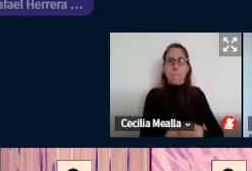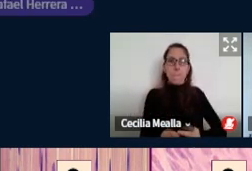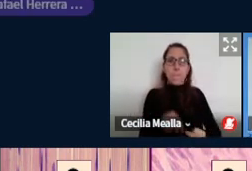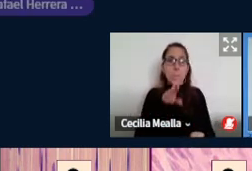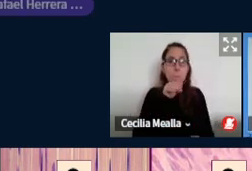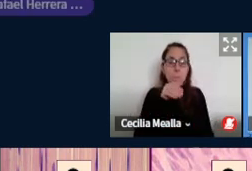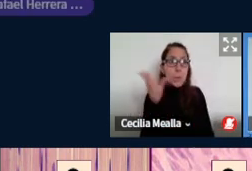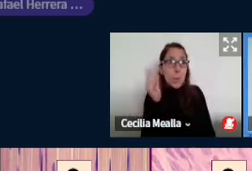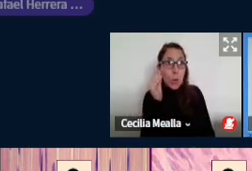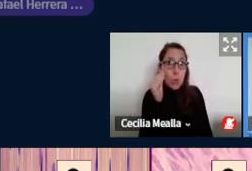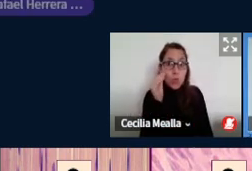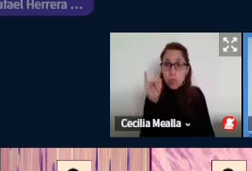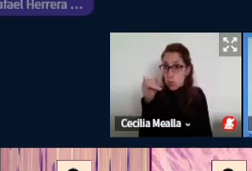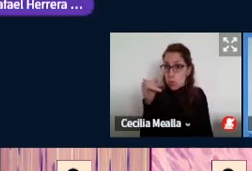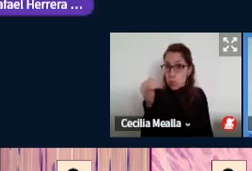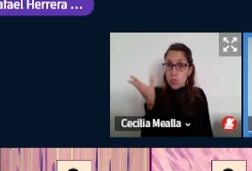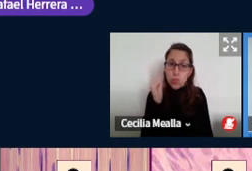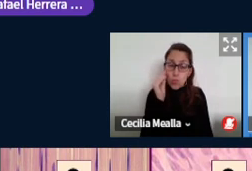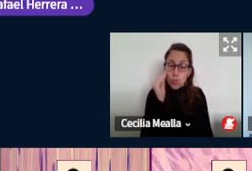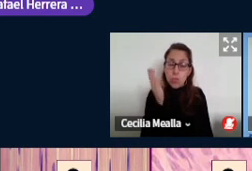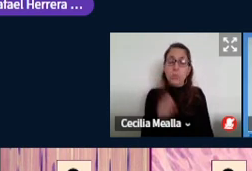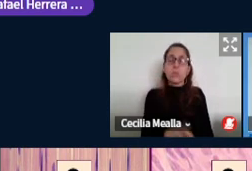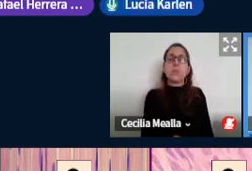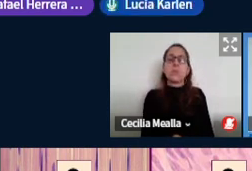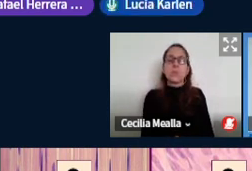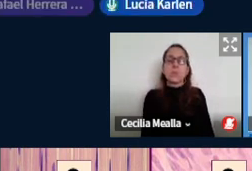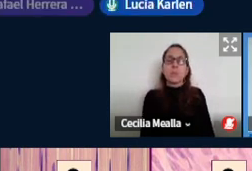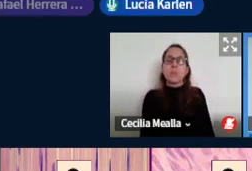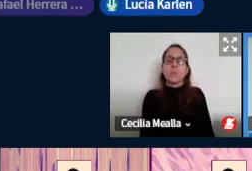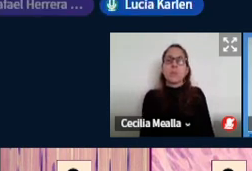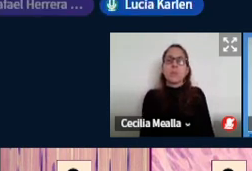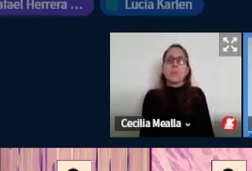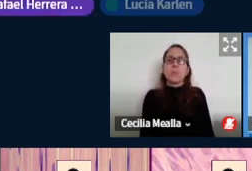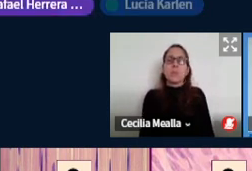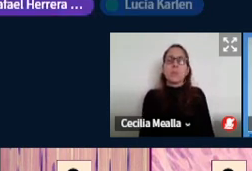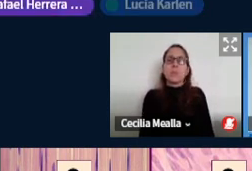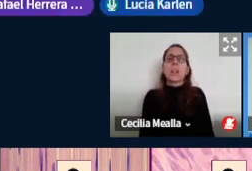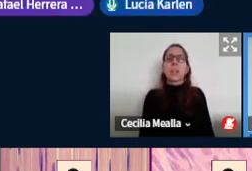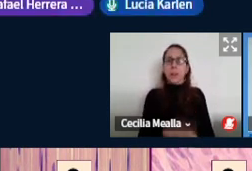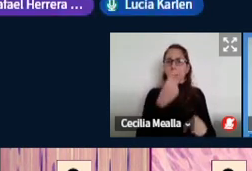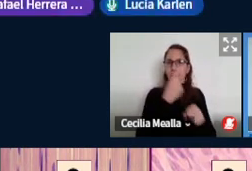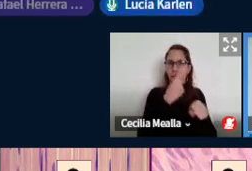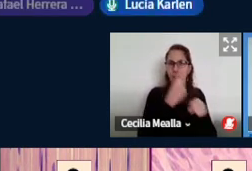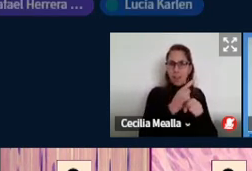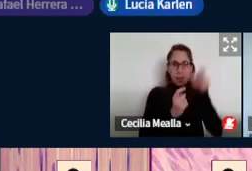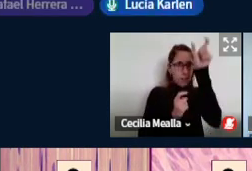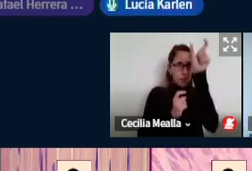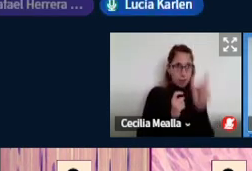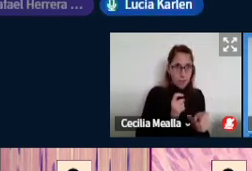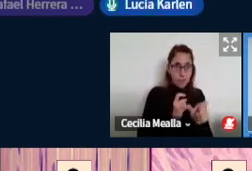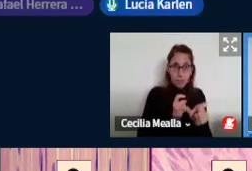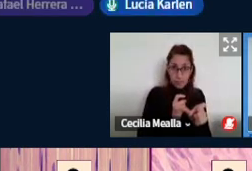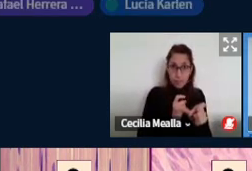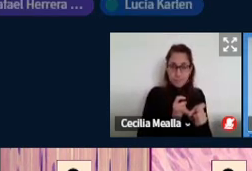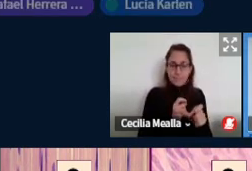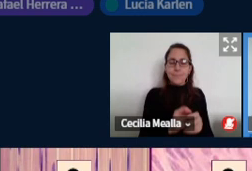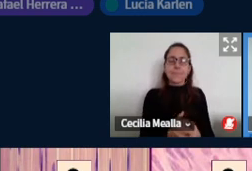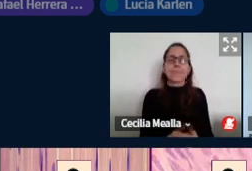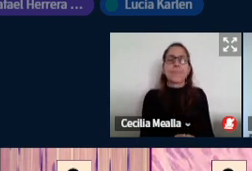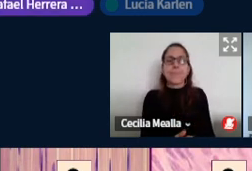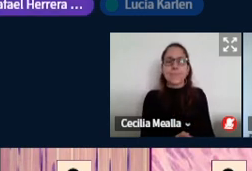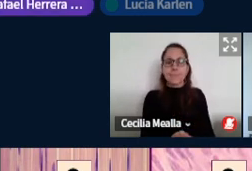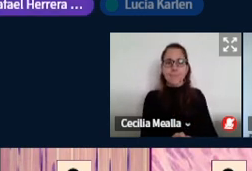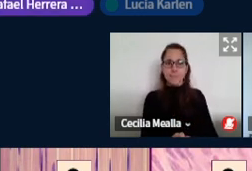¿escucha? Sí, se te escucha, Rafa. Hola. Estábamos con la primera imagen, ¿se Bien, acuerdan? Sí. Que